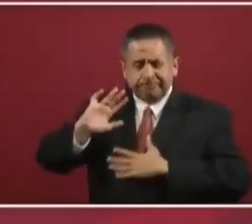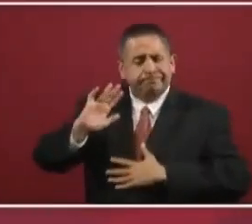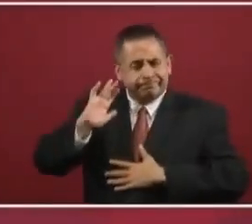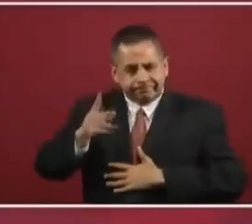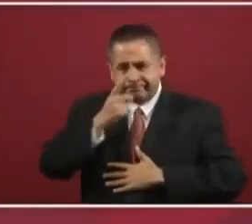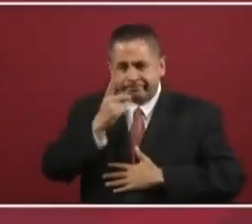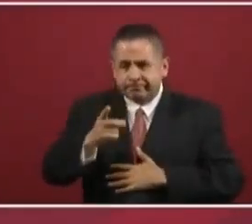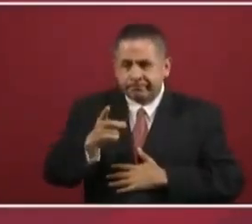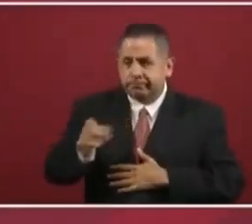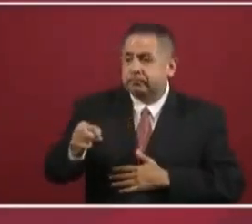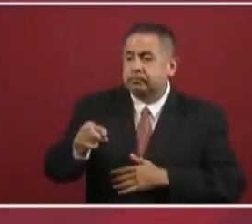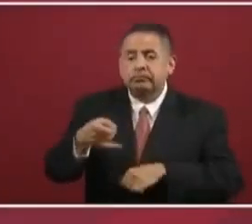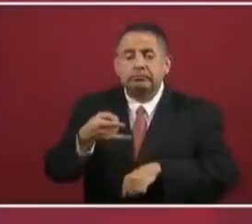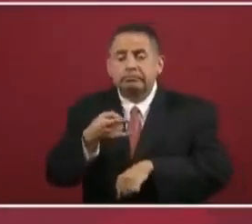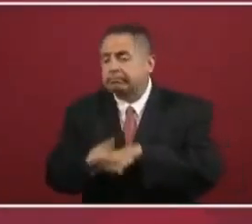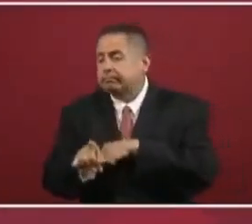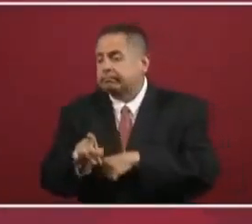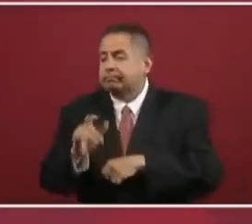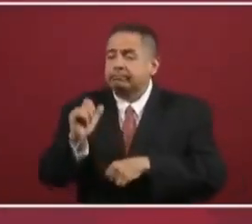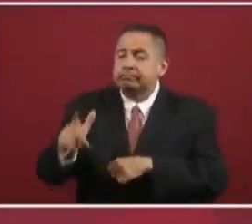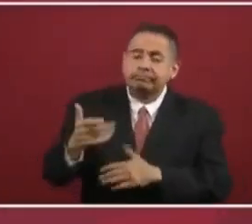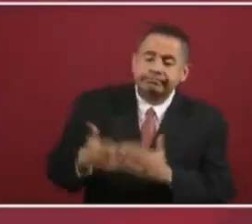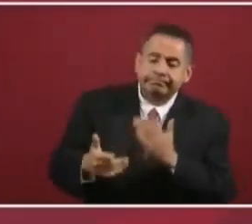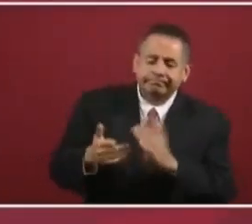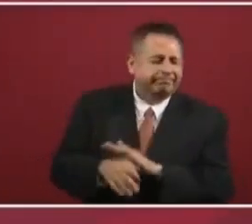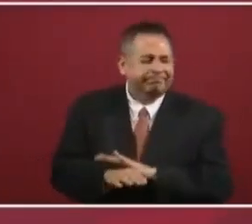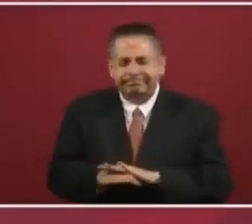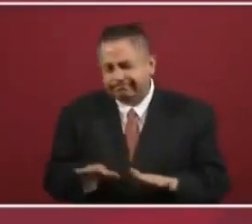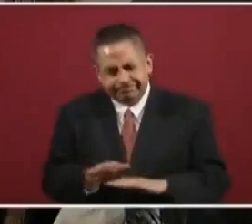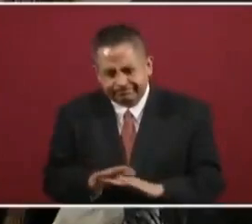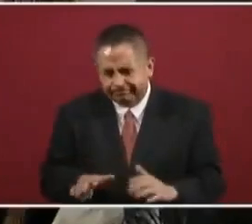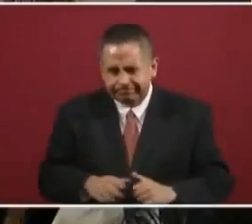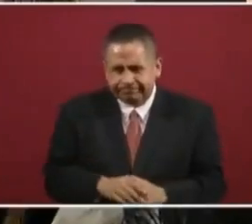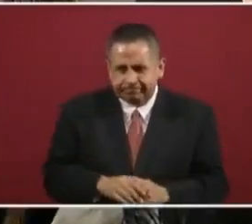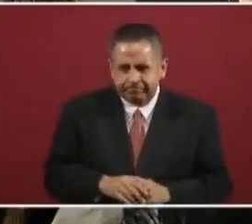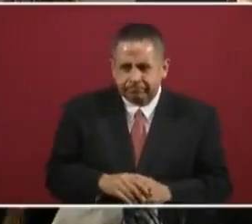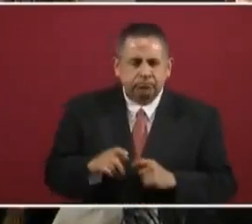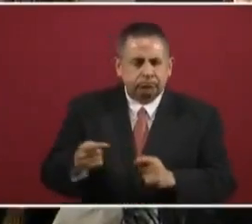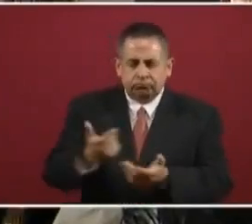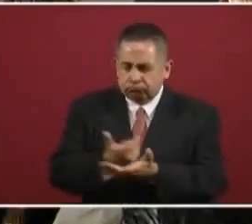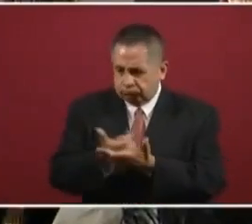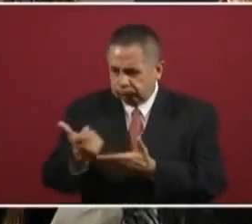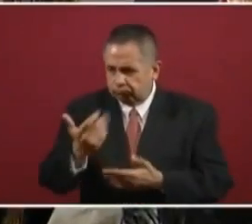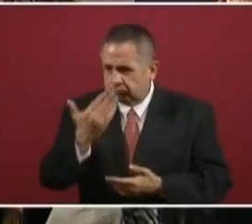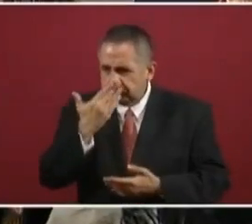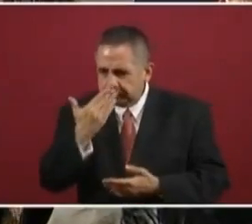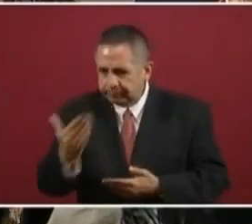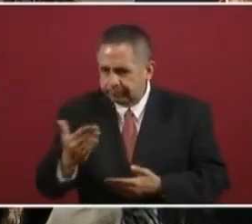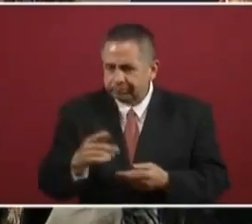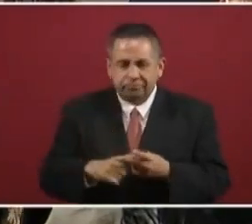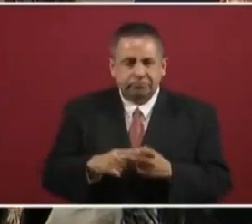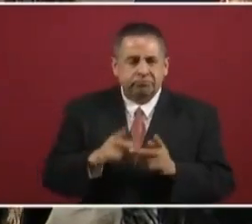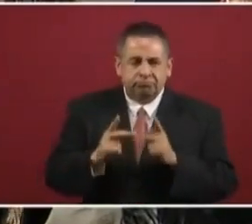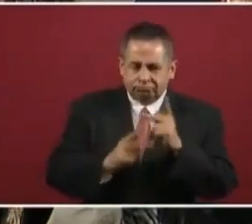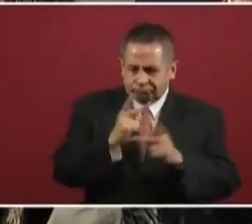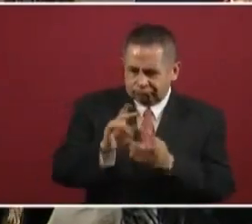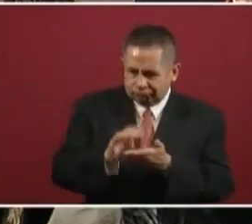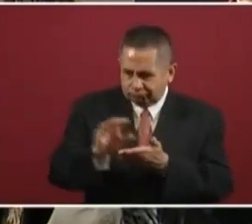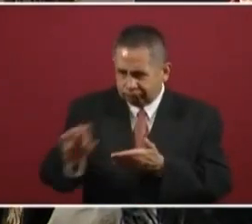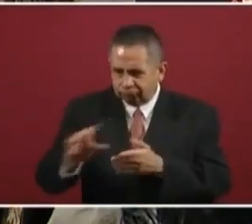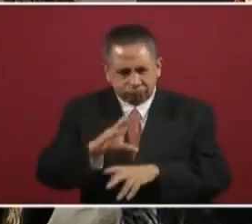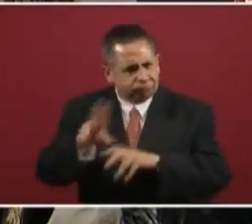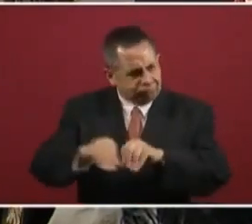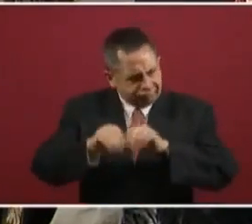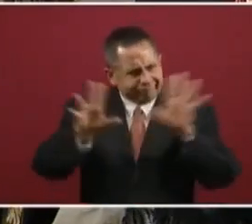de que no les iba a faltar eh un buen salario ni prestaciones es